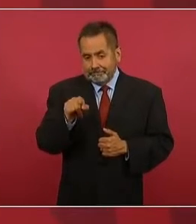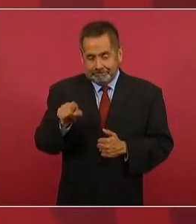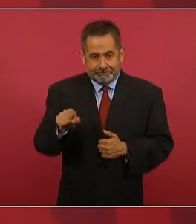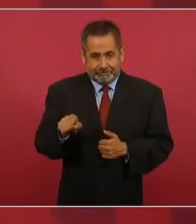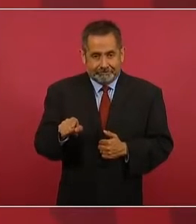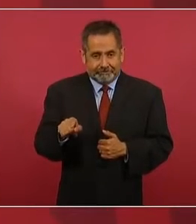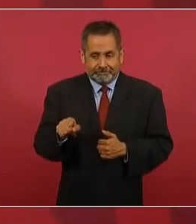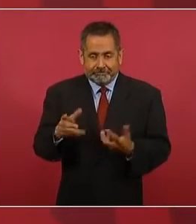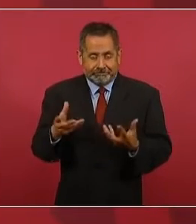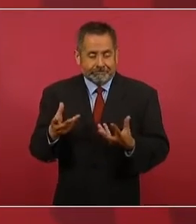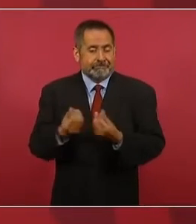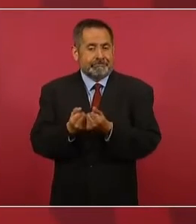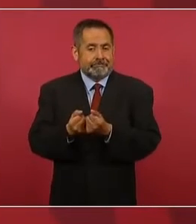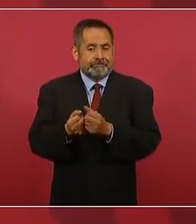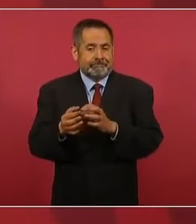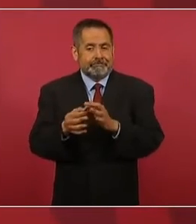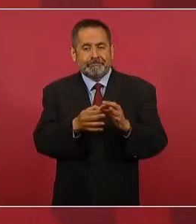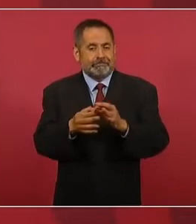aliado